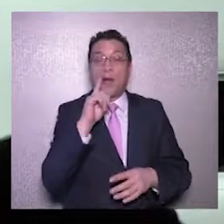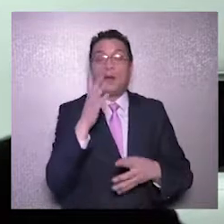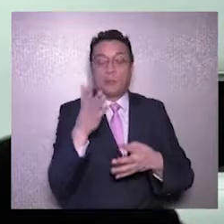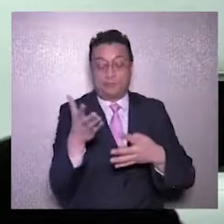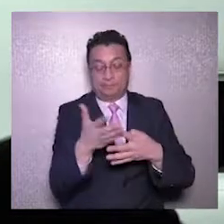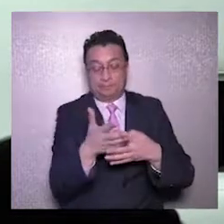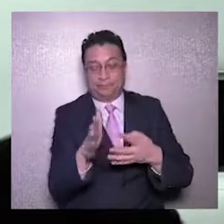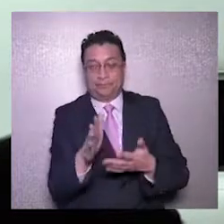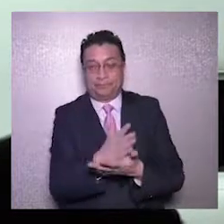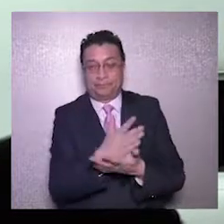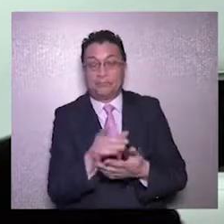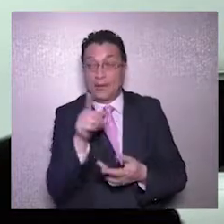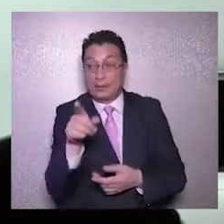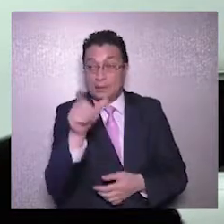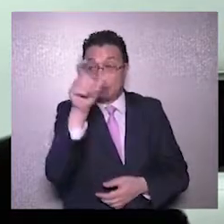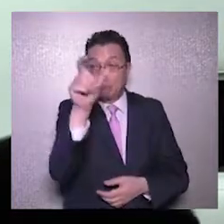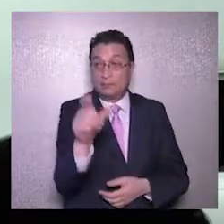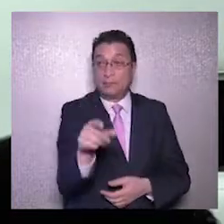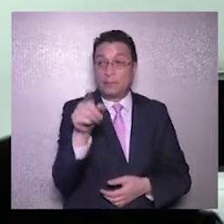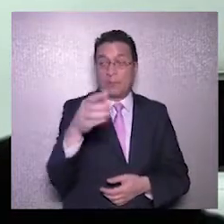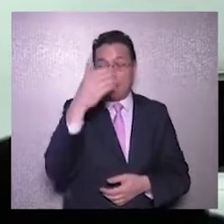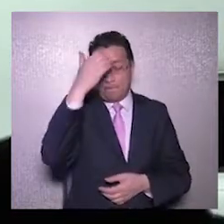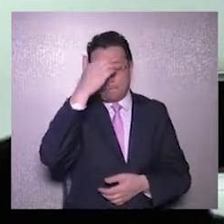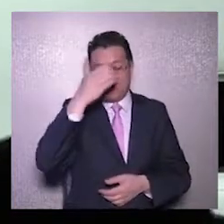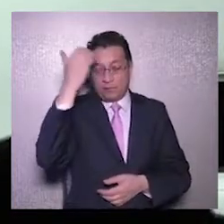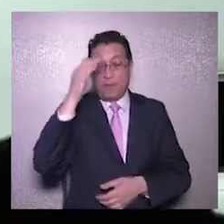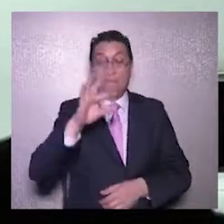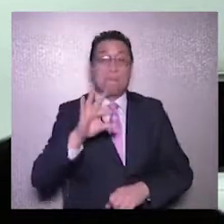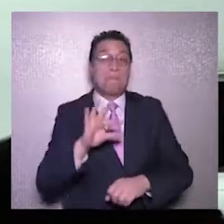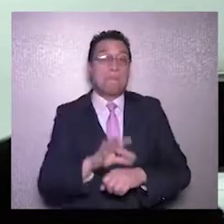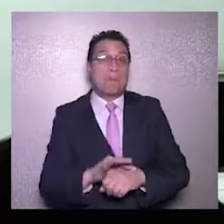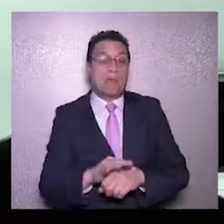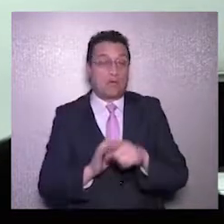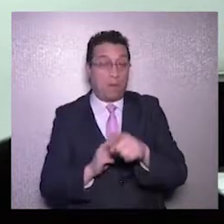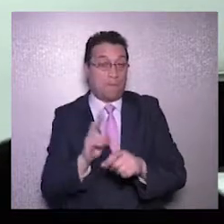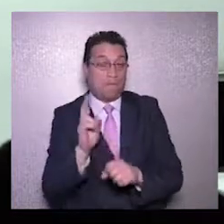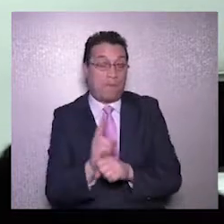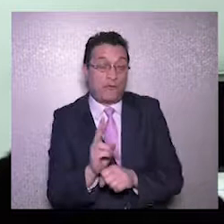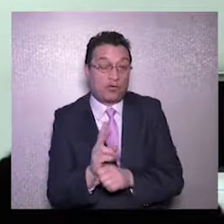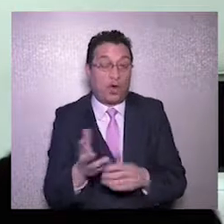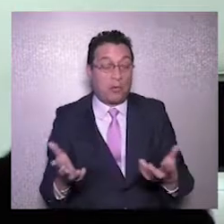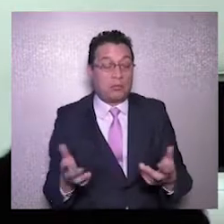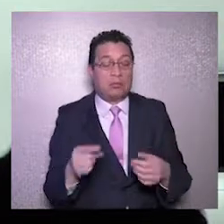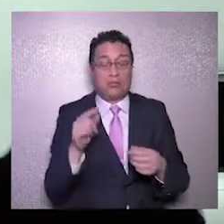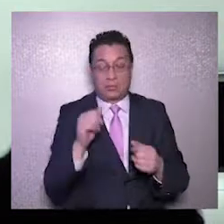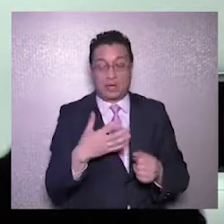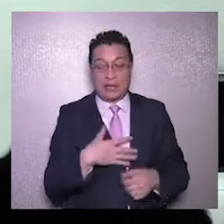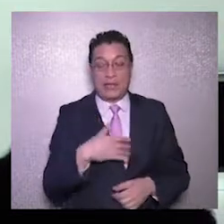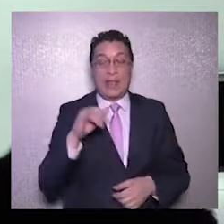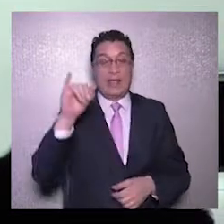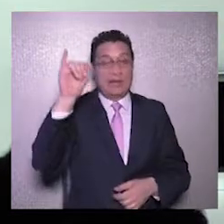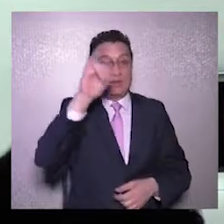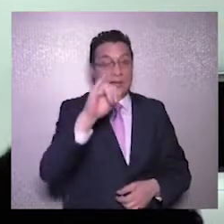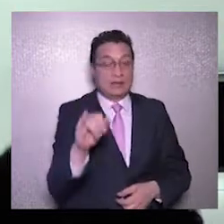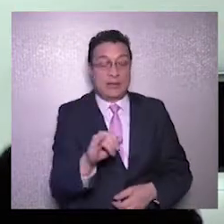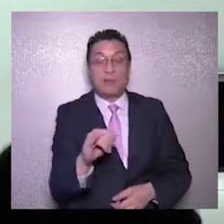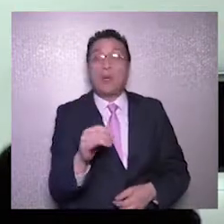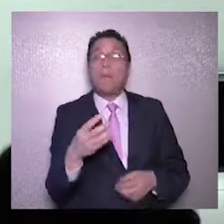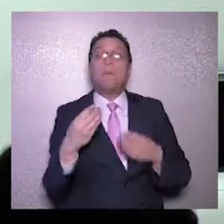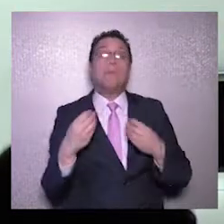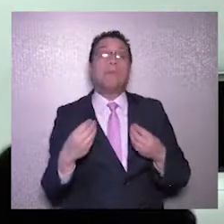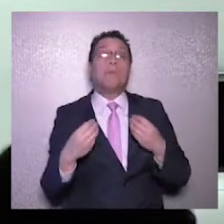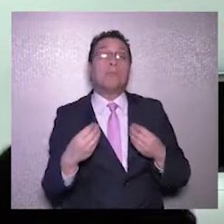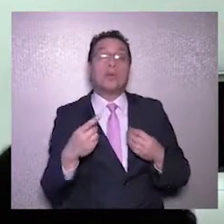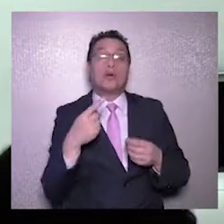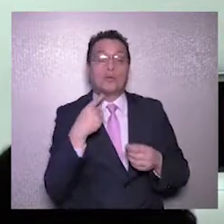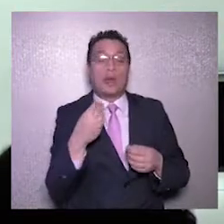Bueno, si esa persona, que es un profesional medio, que es un profesor, que quiere estar en un ISAPRE, ¿por qué quiere